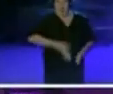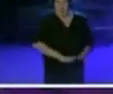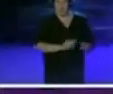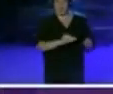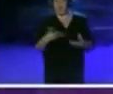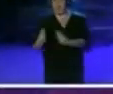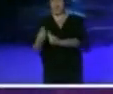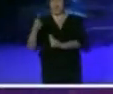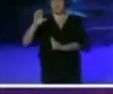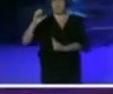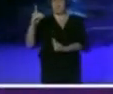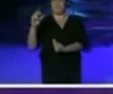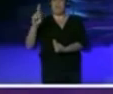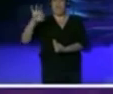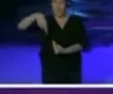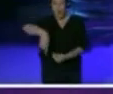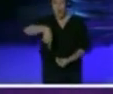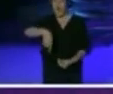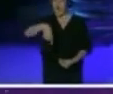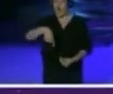junto con Pedro.